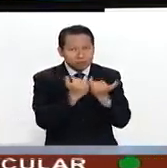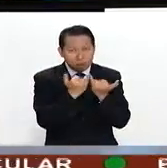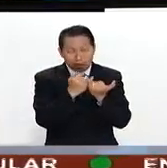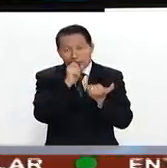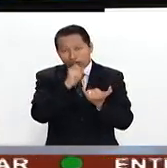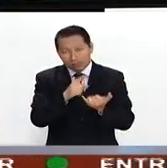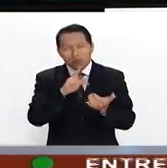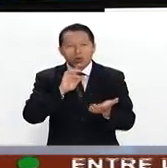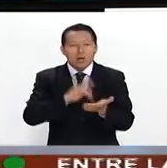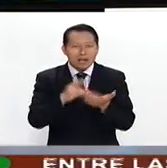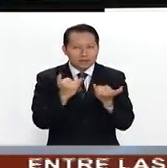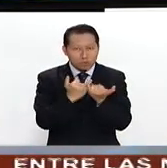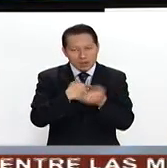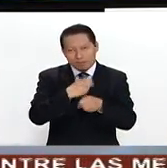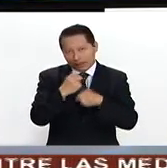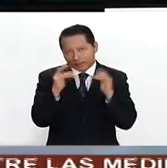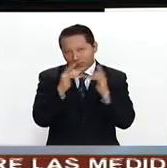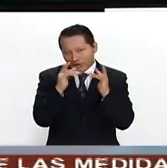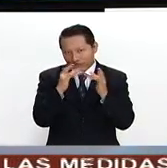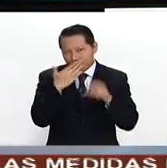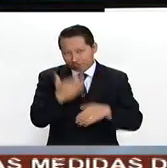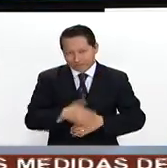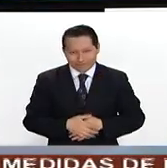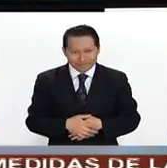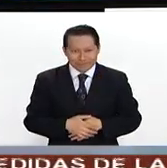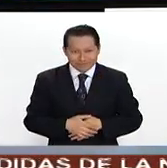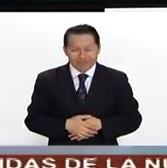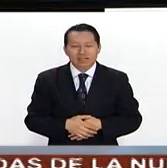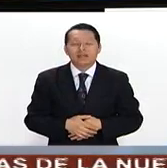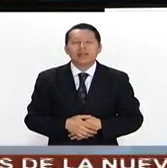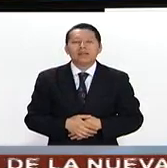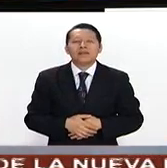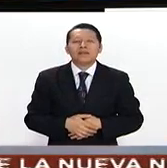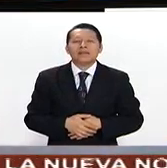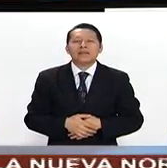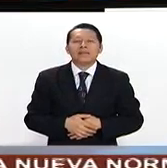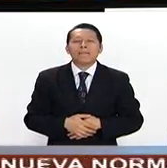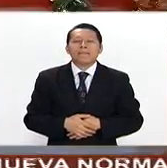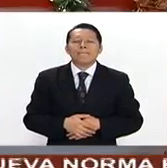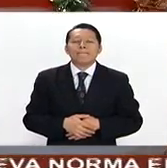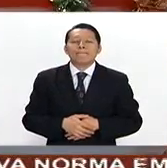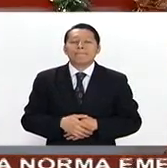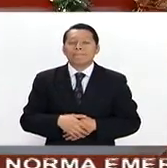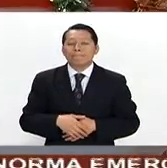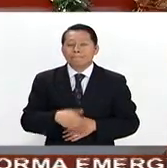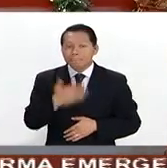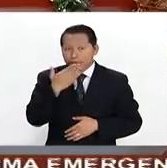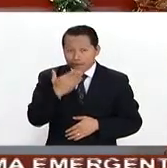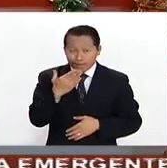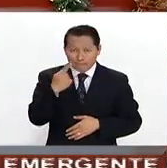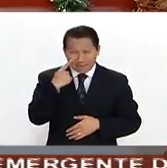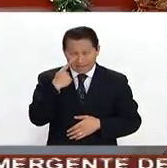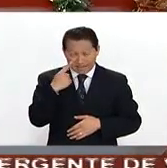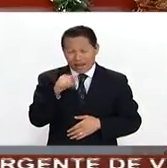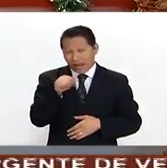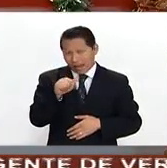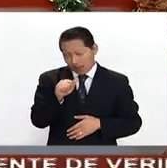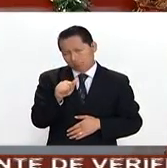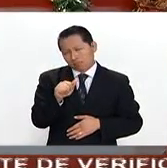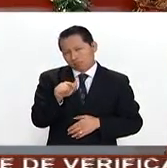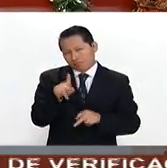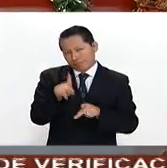igualmente y muchísimas gracias por la invitación. A usted, muchas gracias. Pues fíjate, Anita, que antes de ir a una